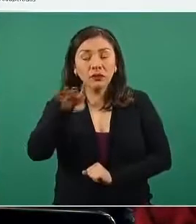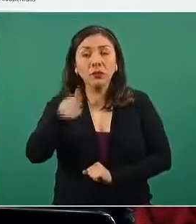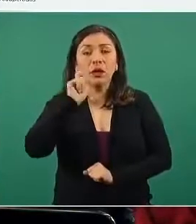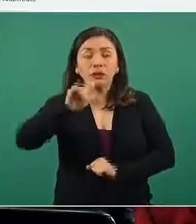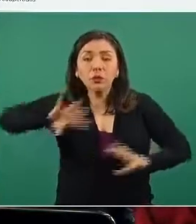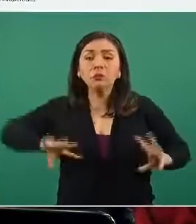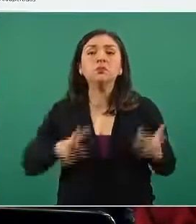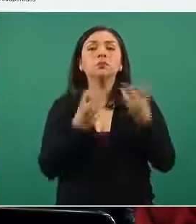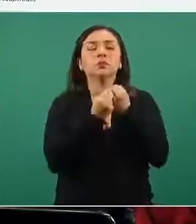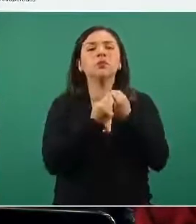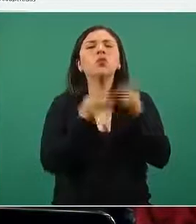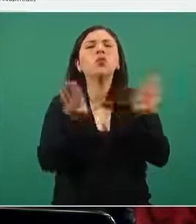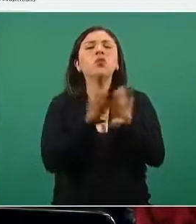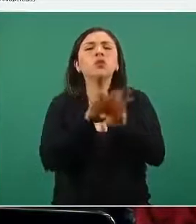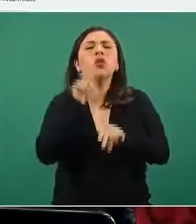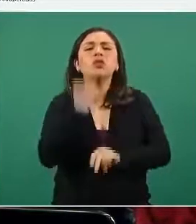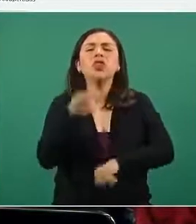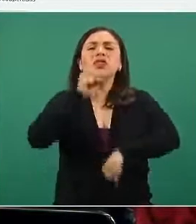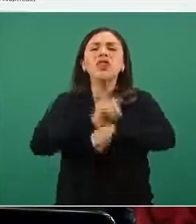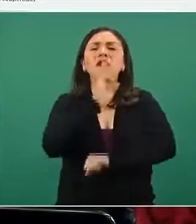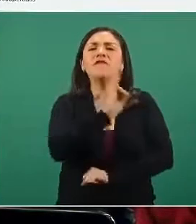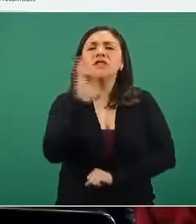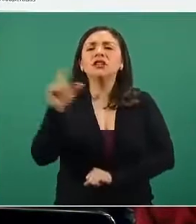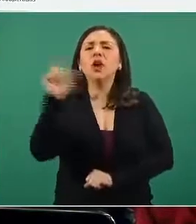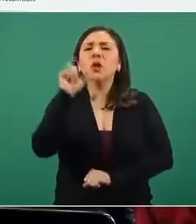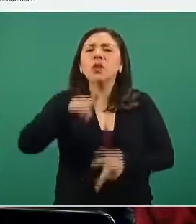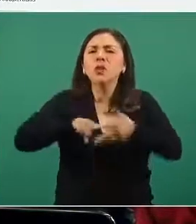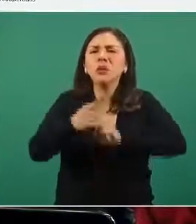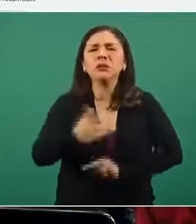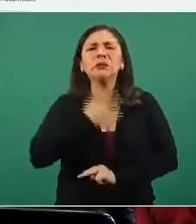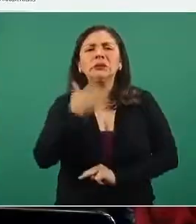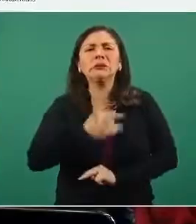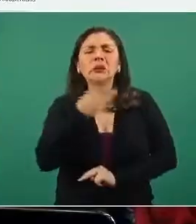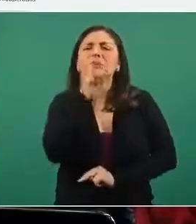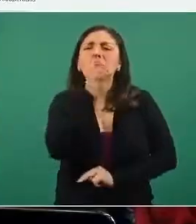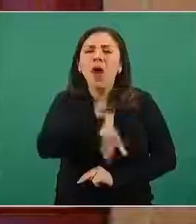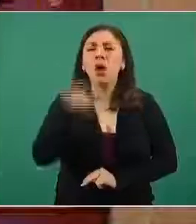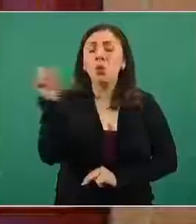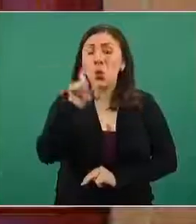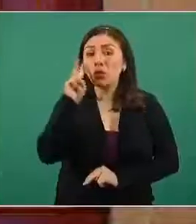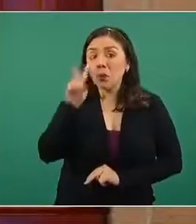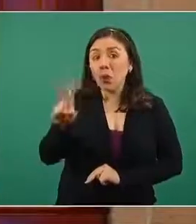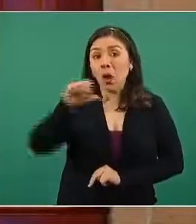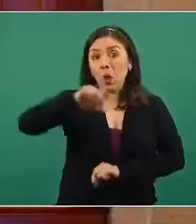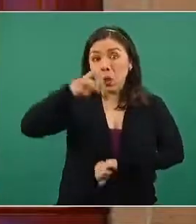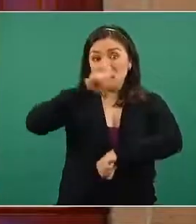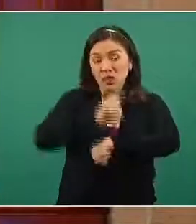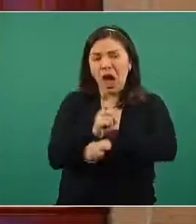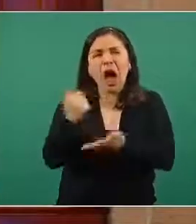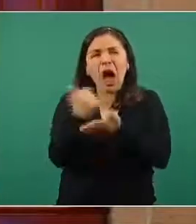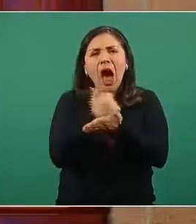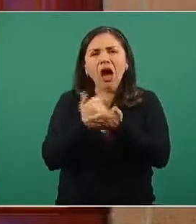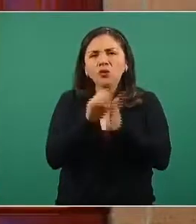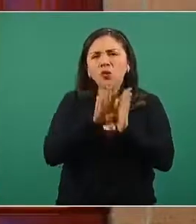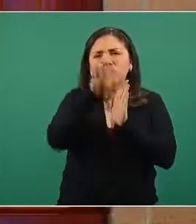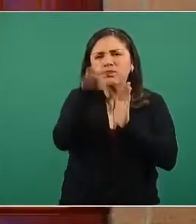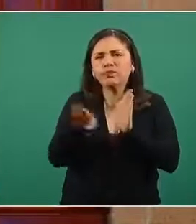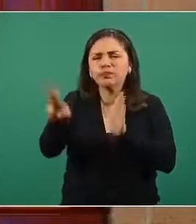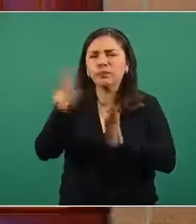van integrando en función de la fecha de inicio de síntomas. En la curva azul, para el día de hoy, tenemos